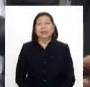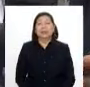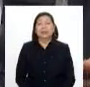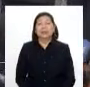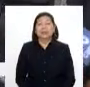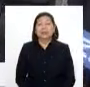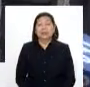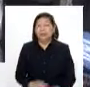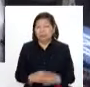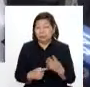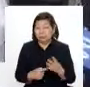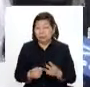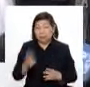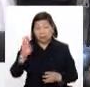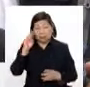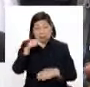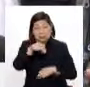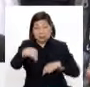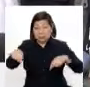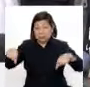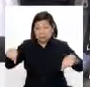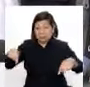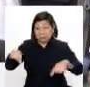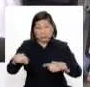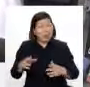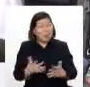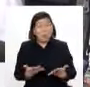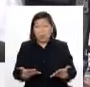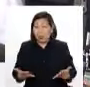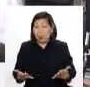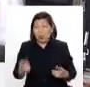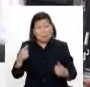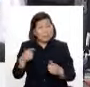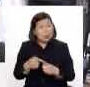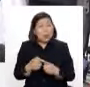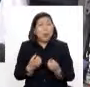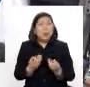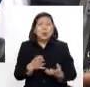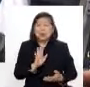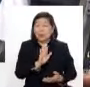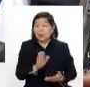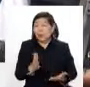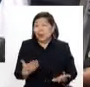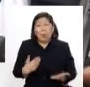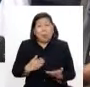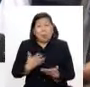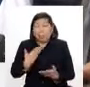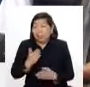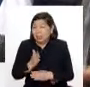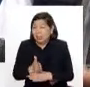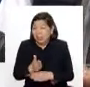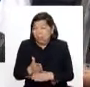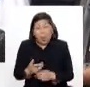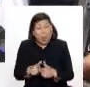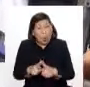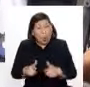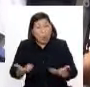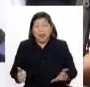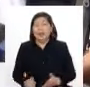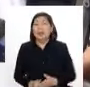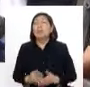nuestras 400 brigadas que se han desplazado no han logrado la meta porque muchos de ellos no han acudido a nuestros establecimientos.